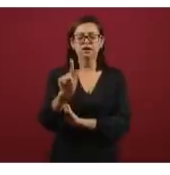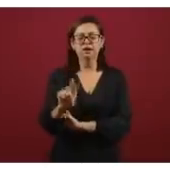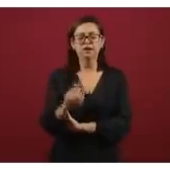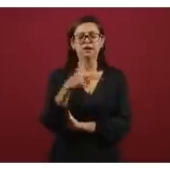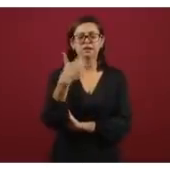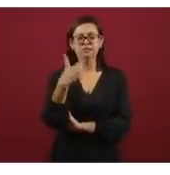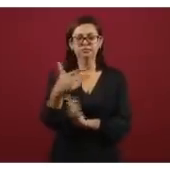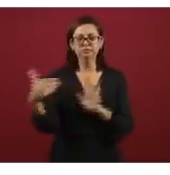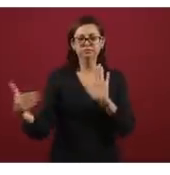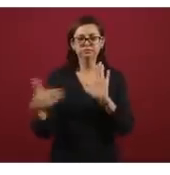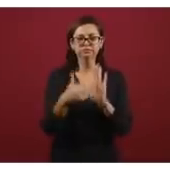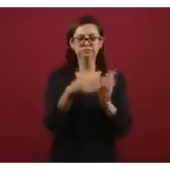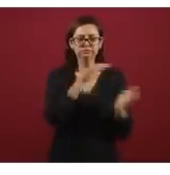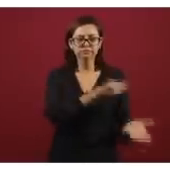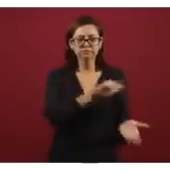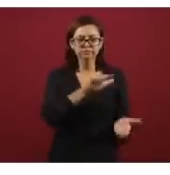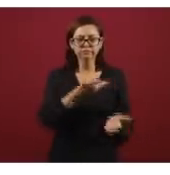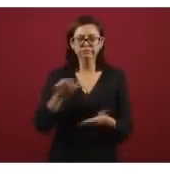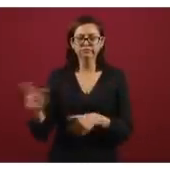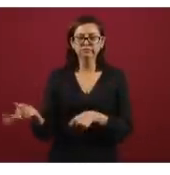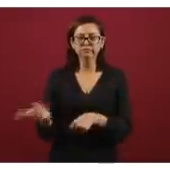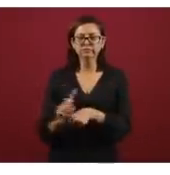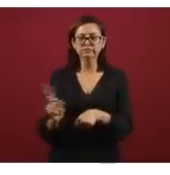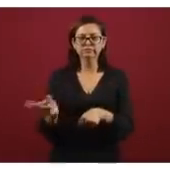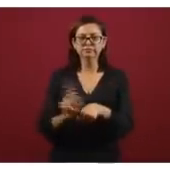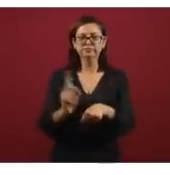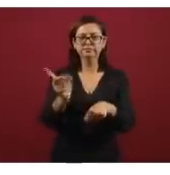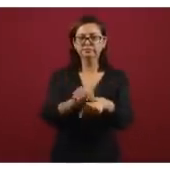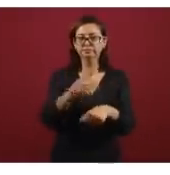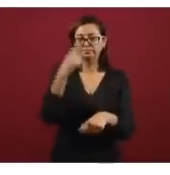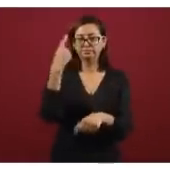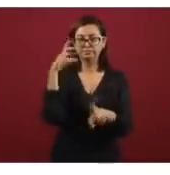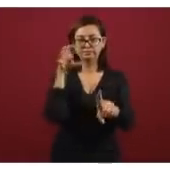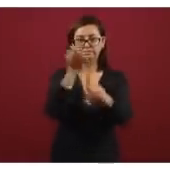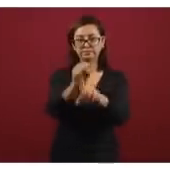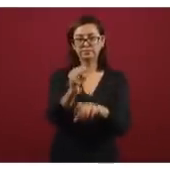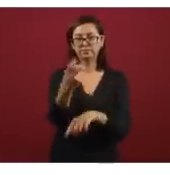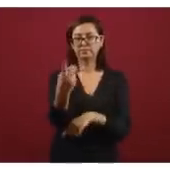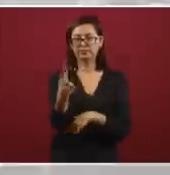1.778.000 barriles diarios en el mes de diciembre.